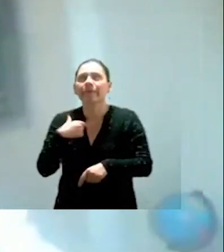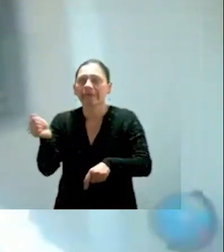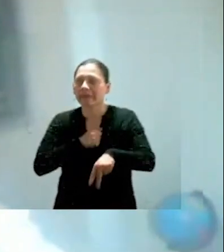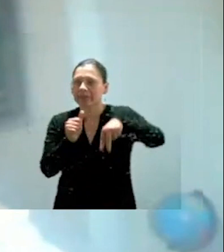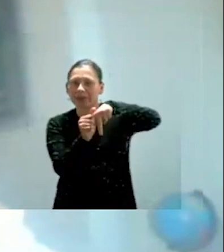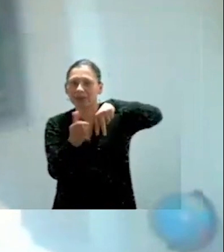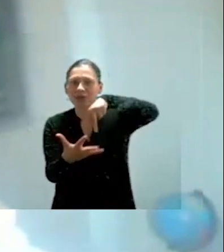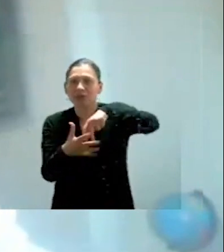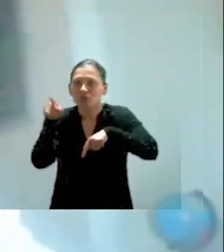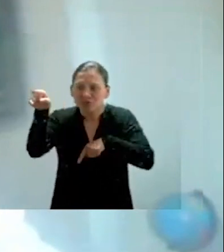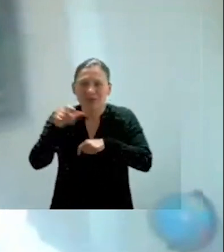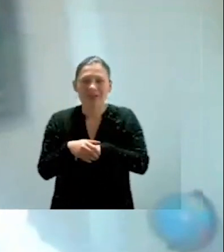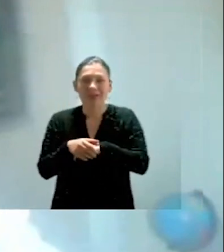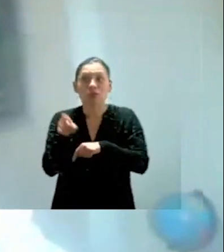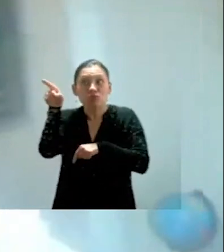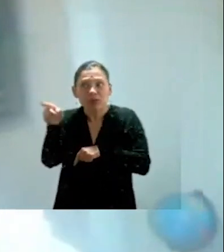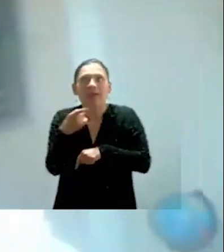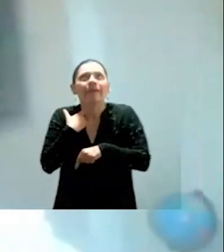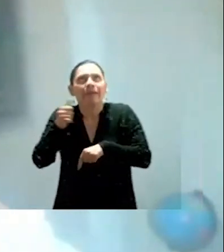con el tiempo también